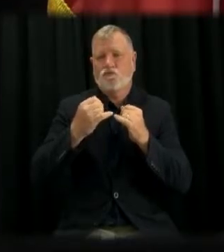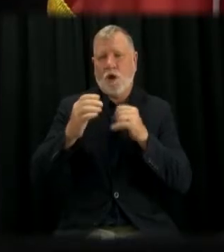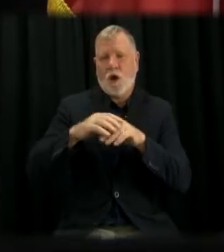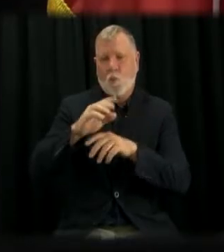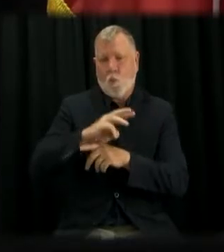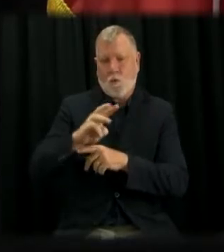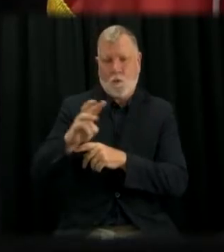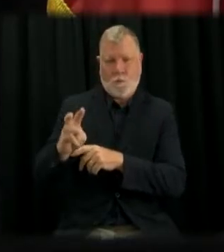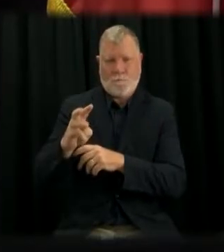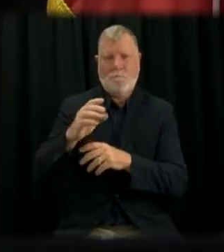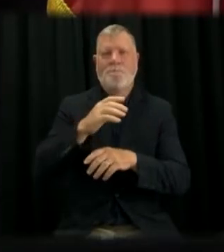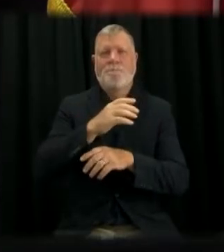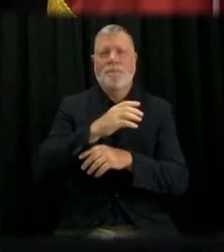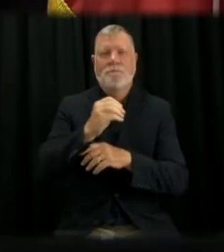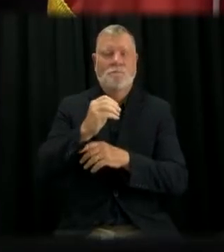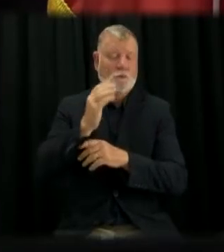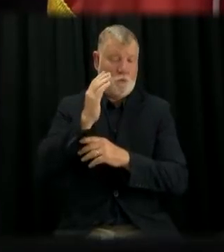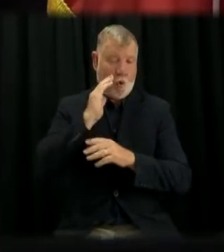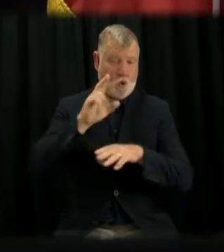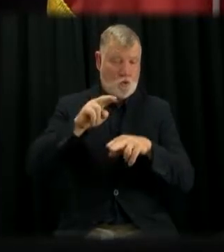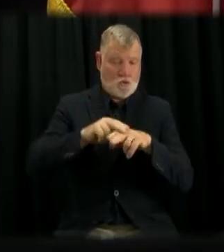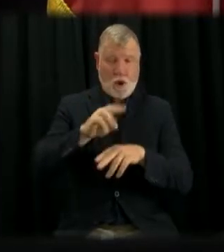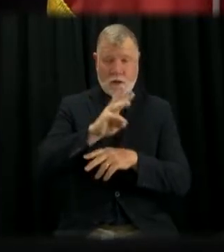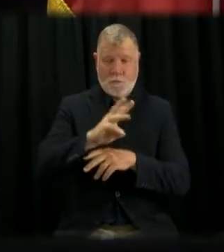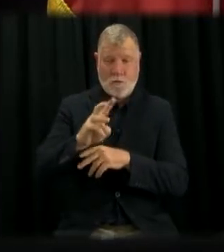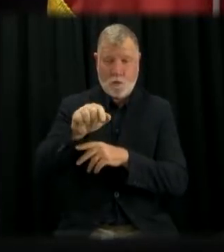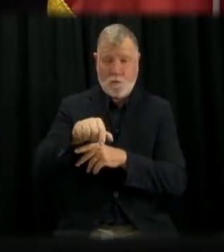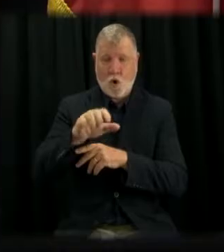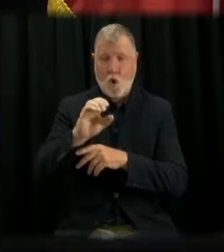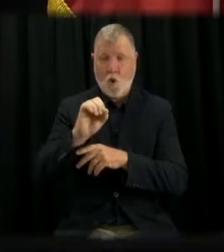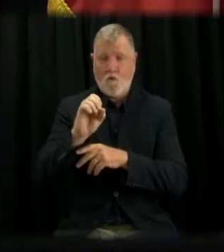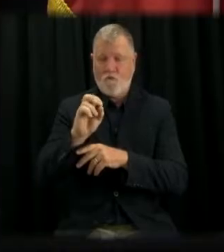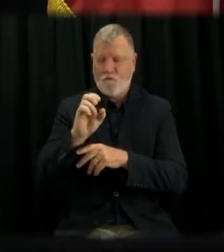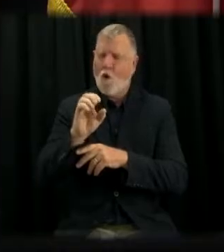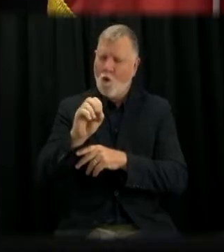stream de la Junta, que está en